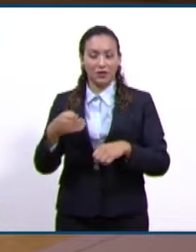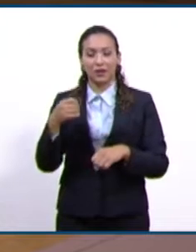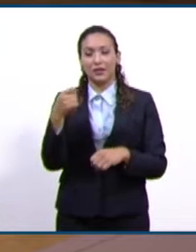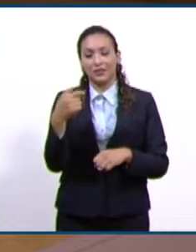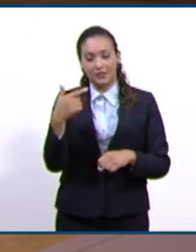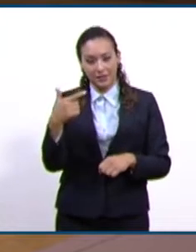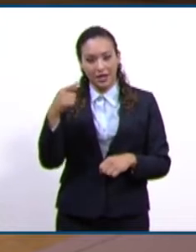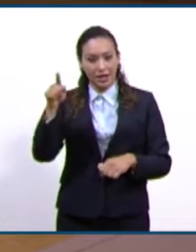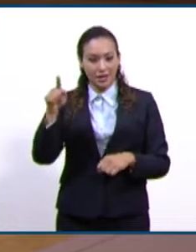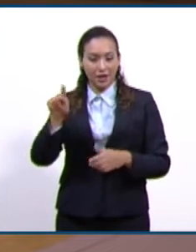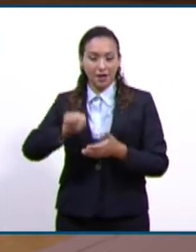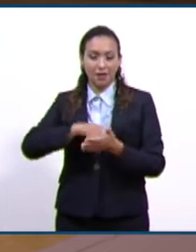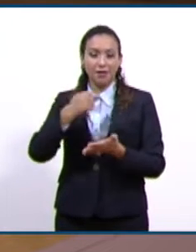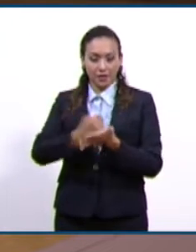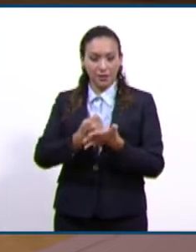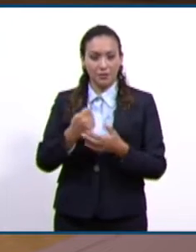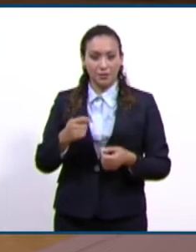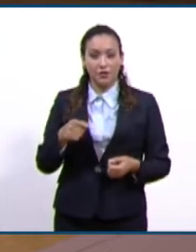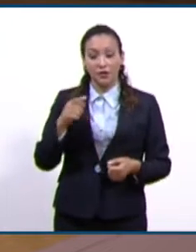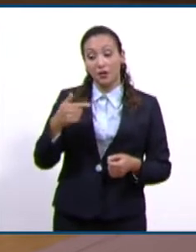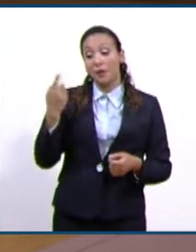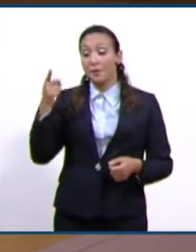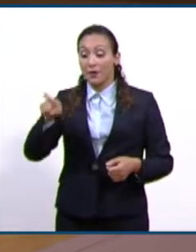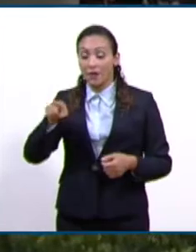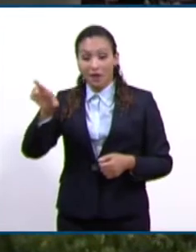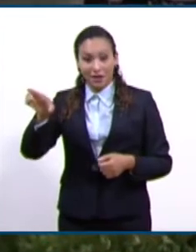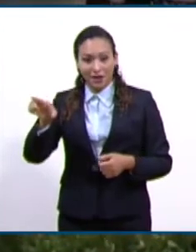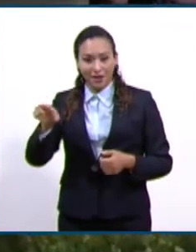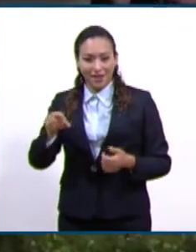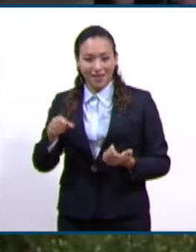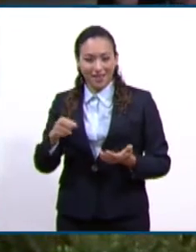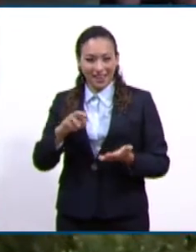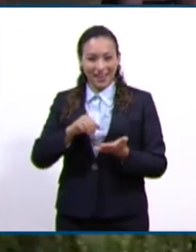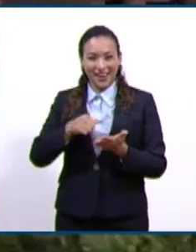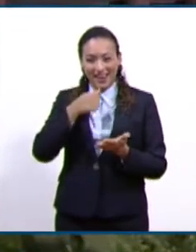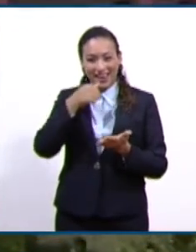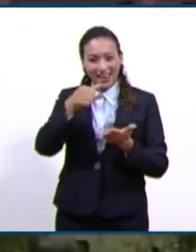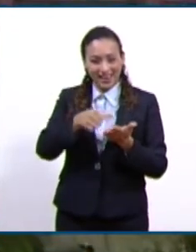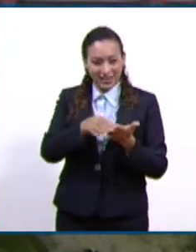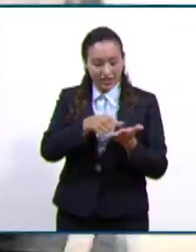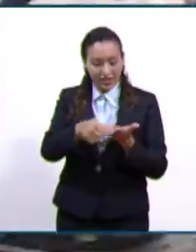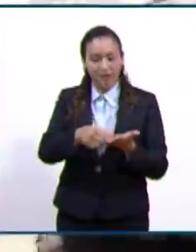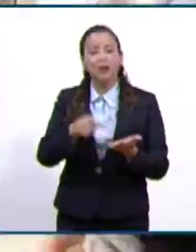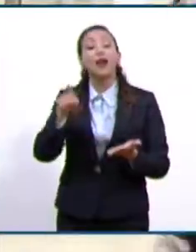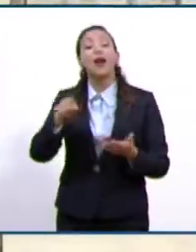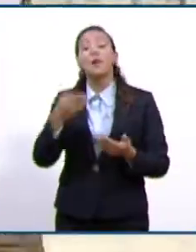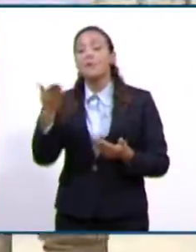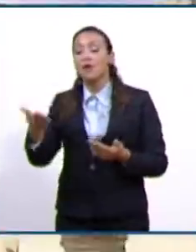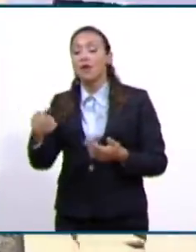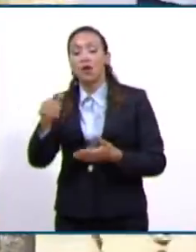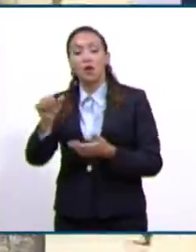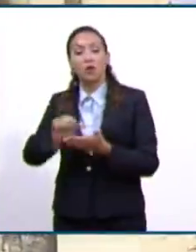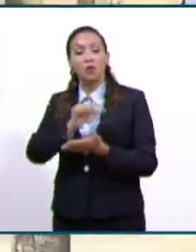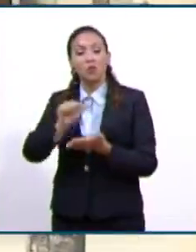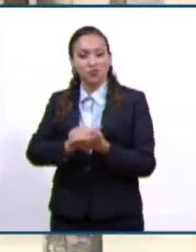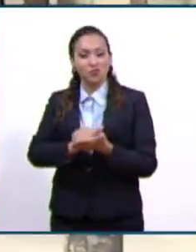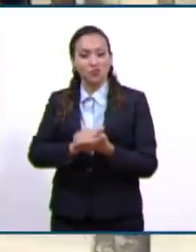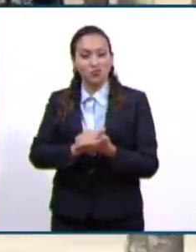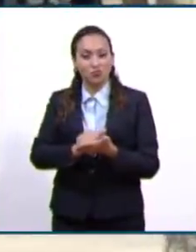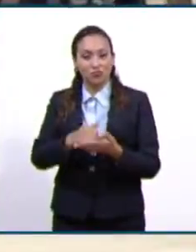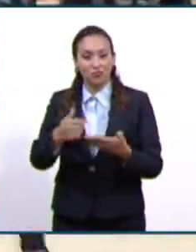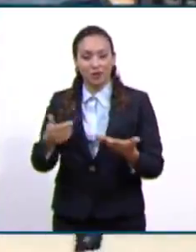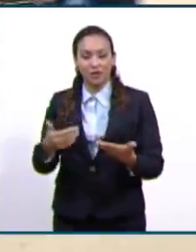residencia en Tamaulipas ordenó al Registro Civil de Reynosa emitir una nueva acta de nacimiento a un quejoso, una persona